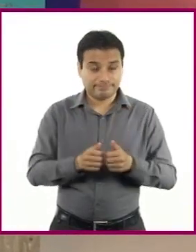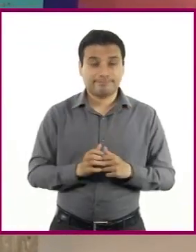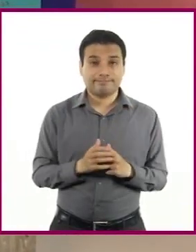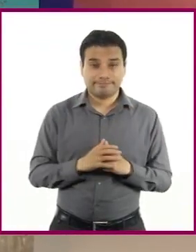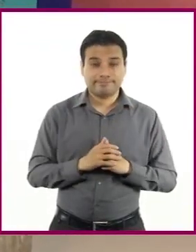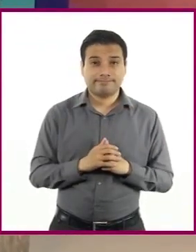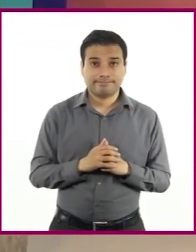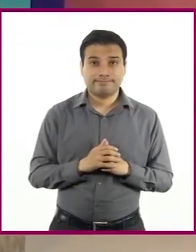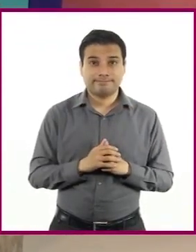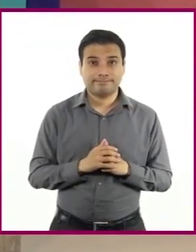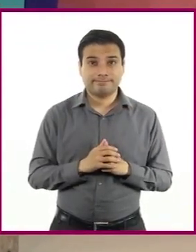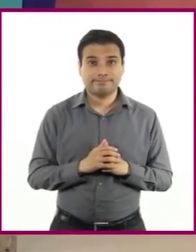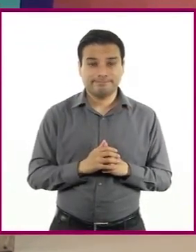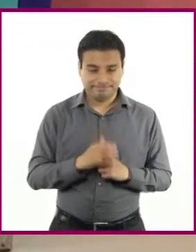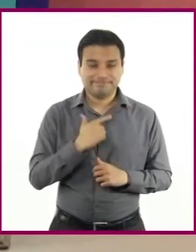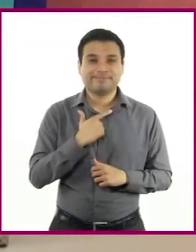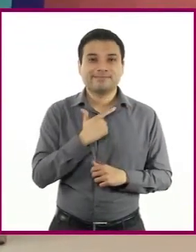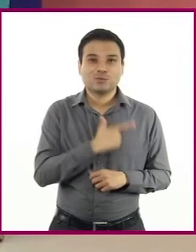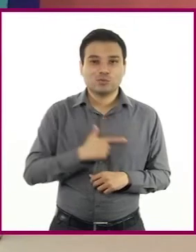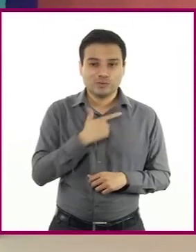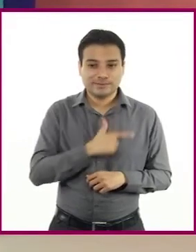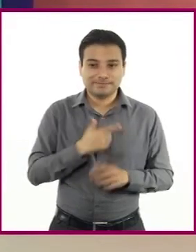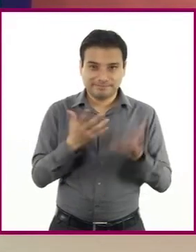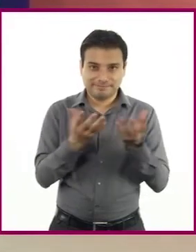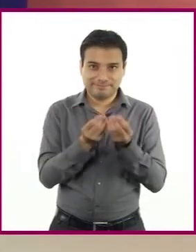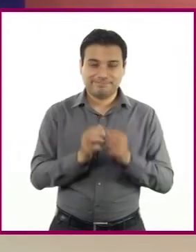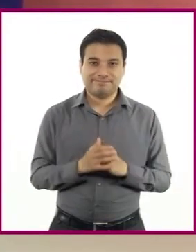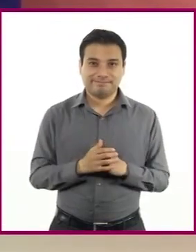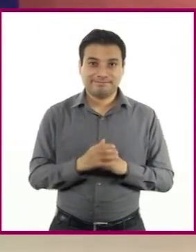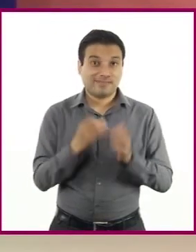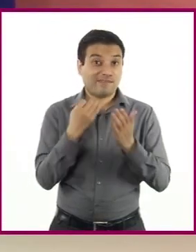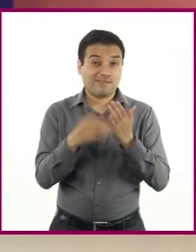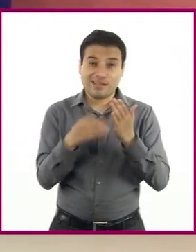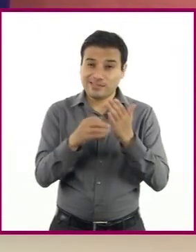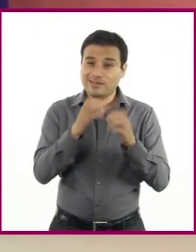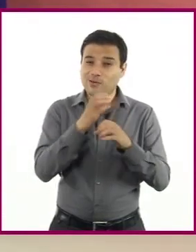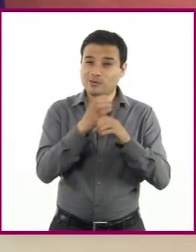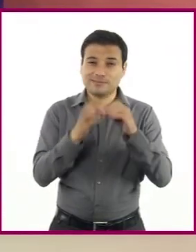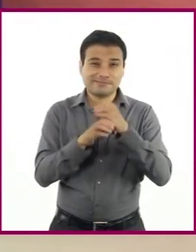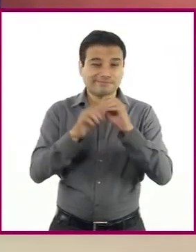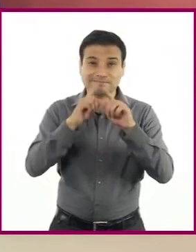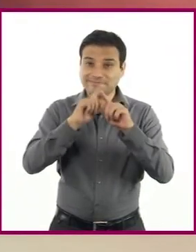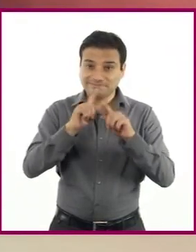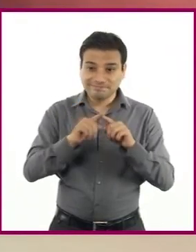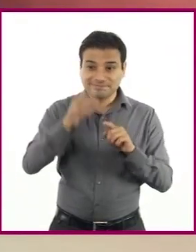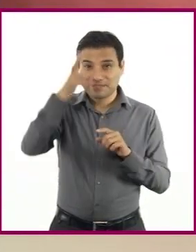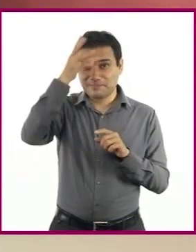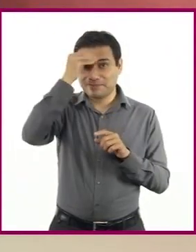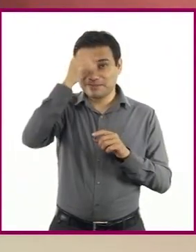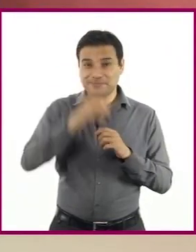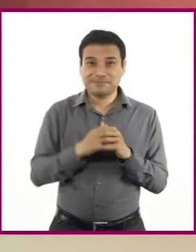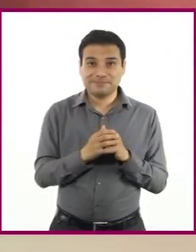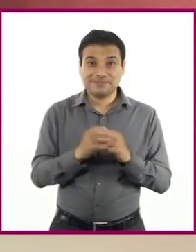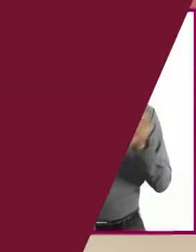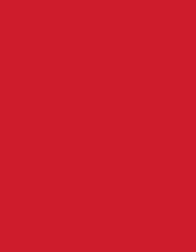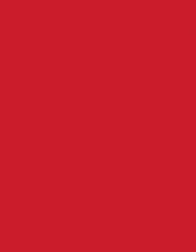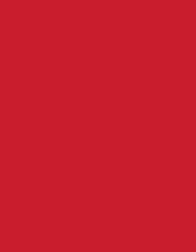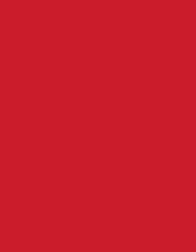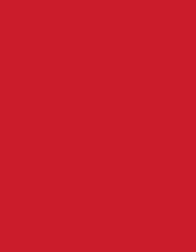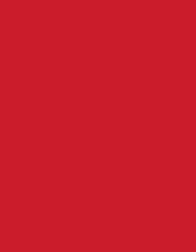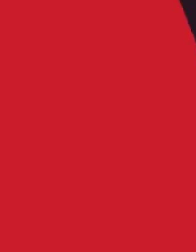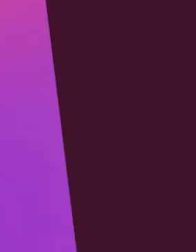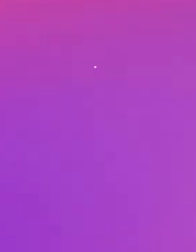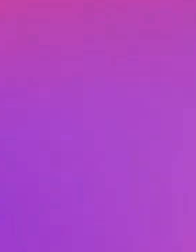necesario. Ha sido un gusto estar con ustedes. Aún nos queda mucho por aprender y experimentar. ¡Hasta la